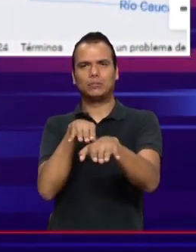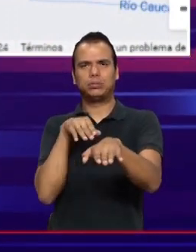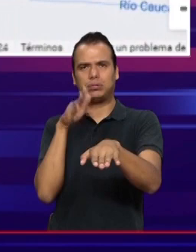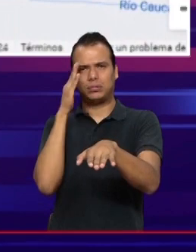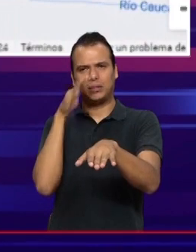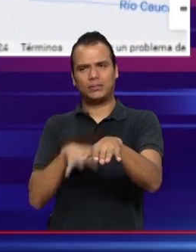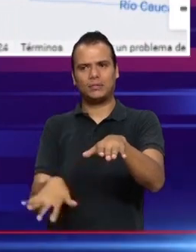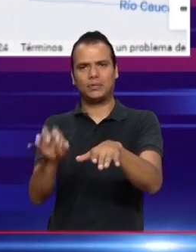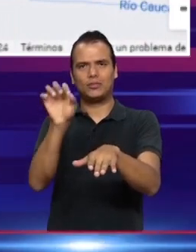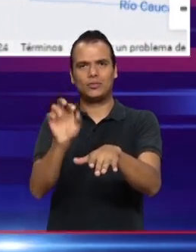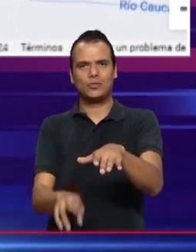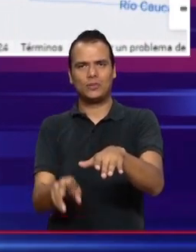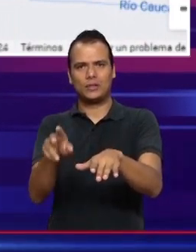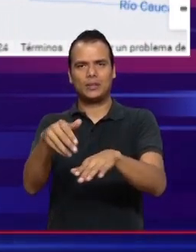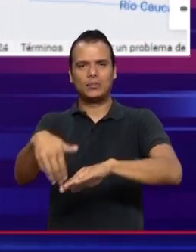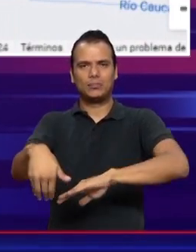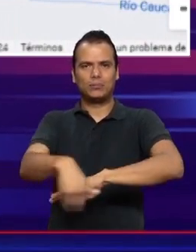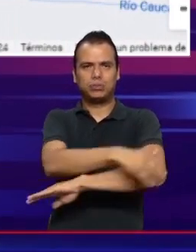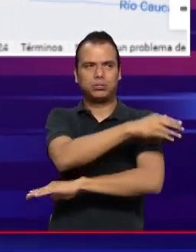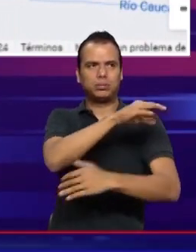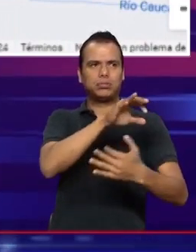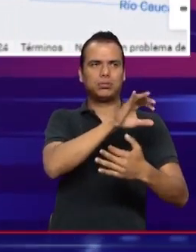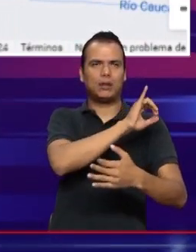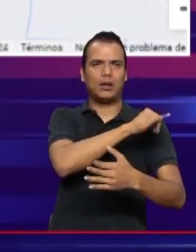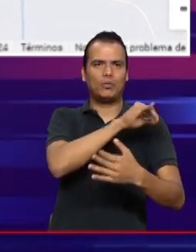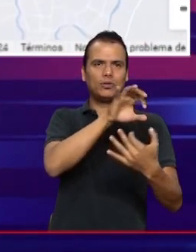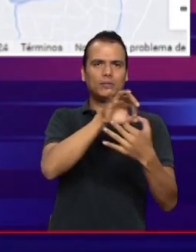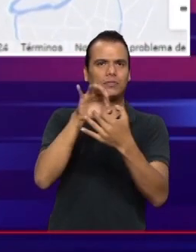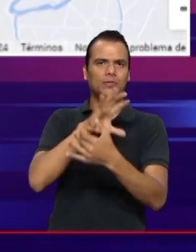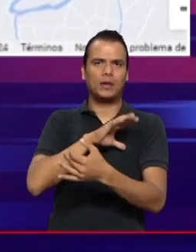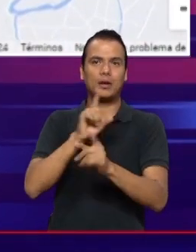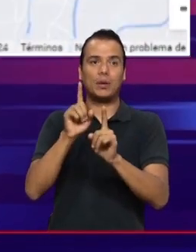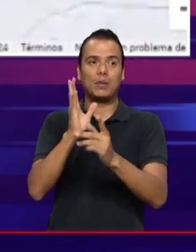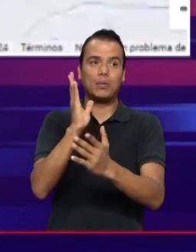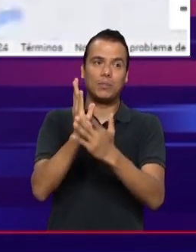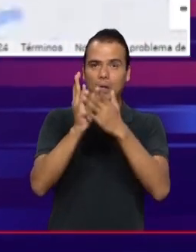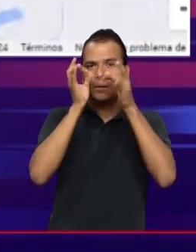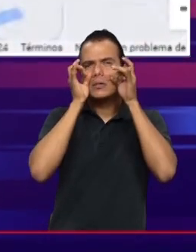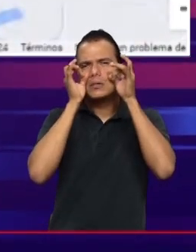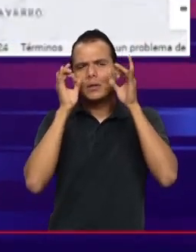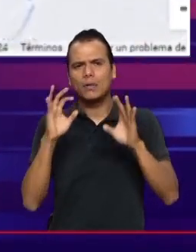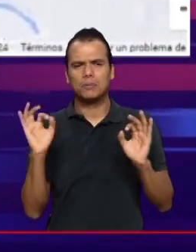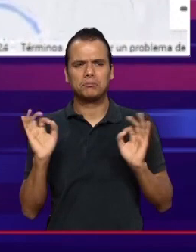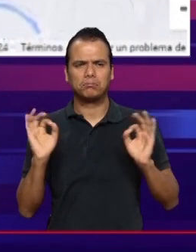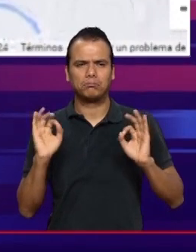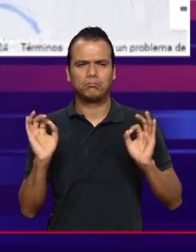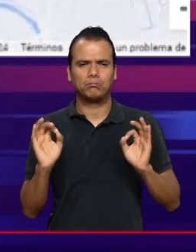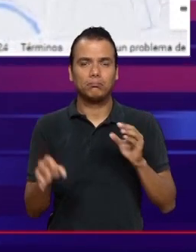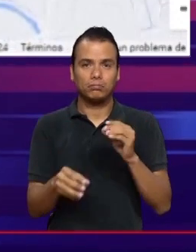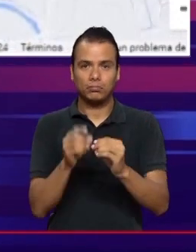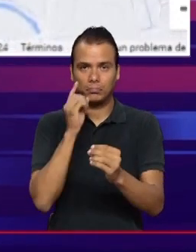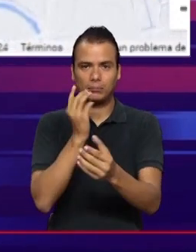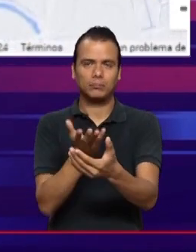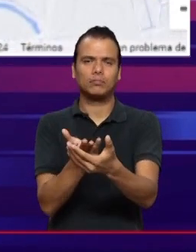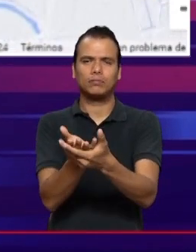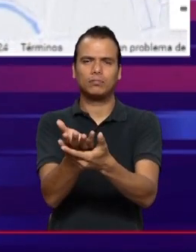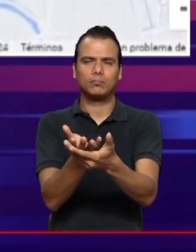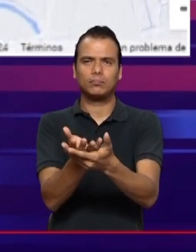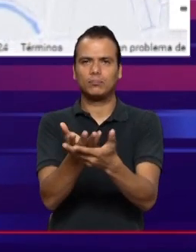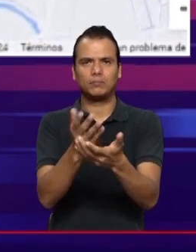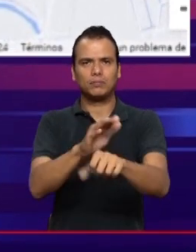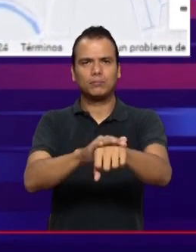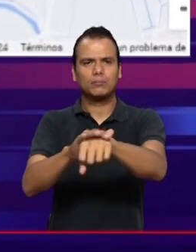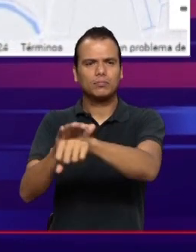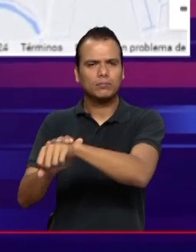zona sur desde el sector de Jamundí a Cali. No obstante, no hay inconvenientes por el momento. Hay que dar una recomendación especial, Gigi,